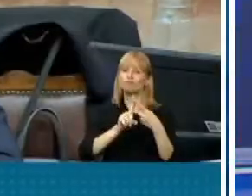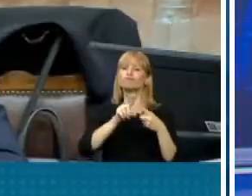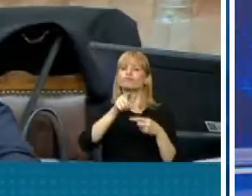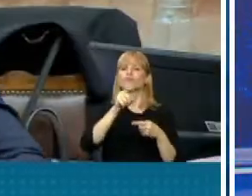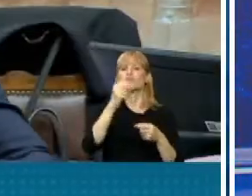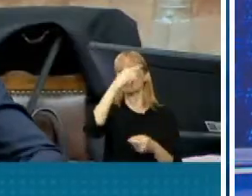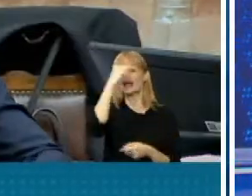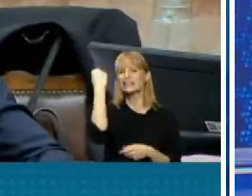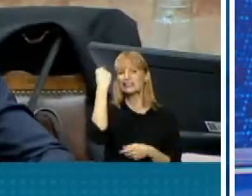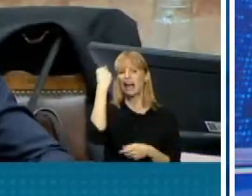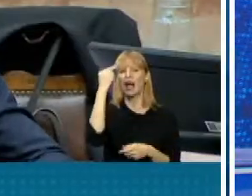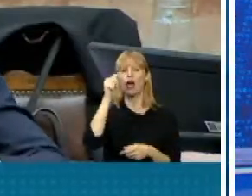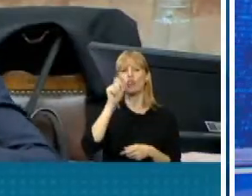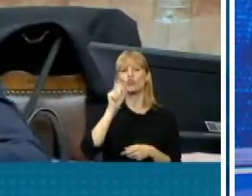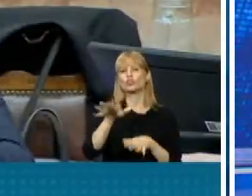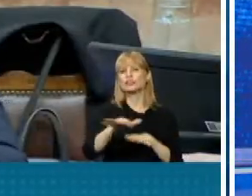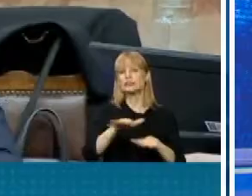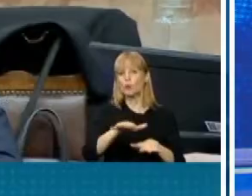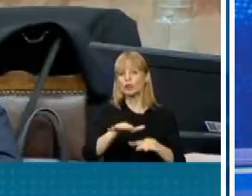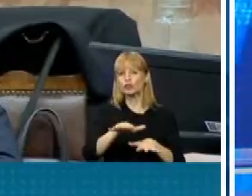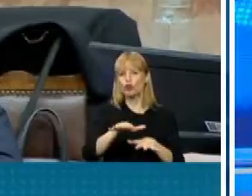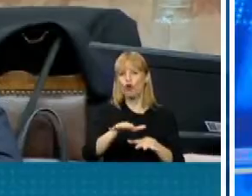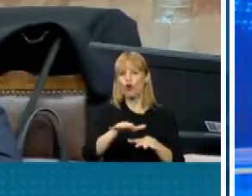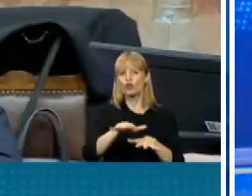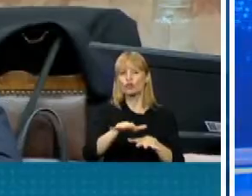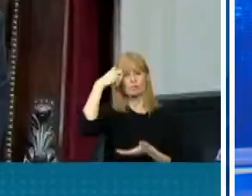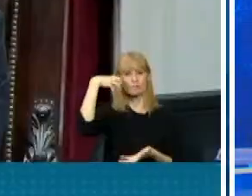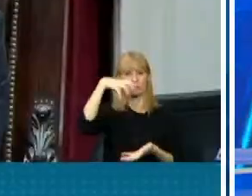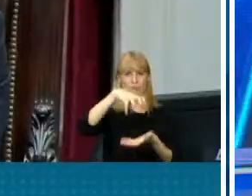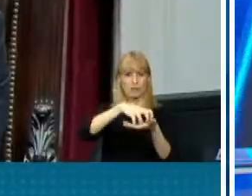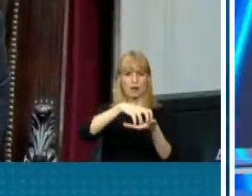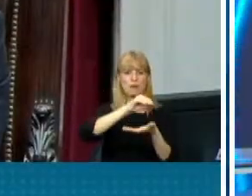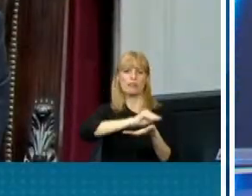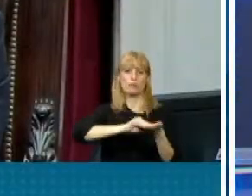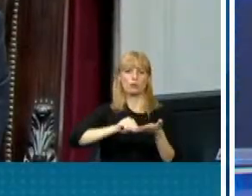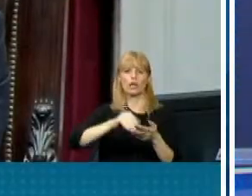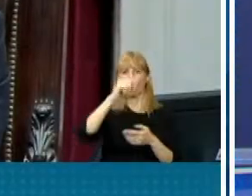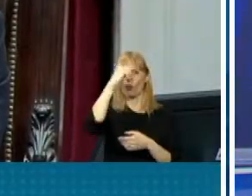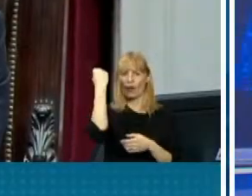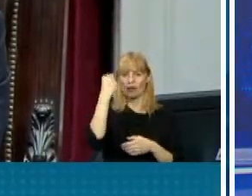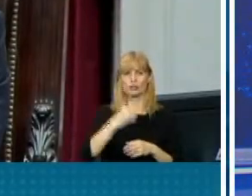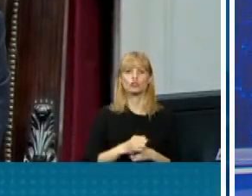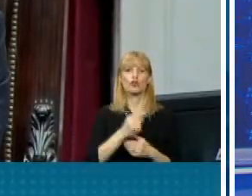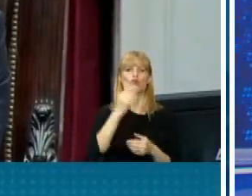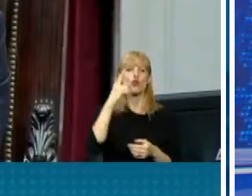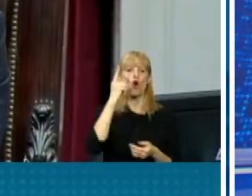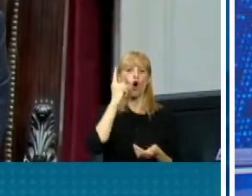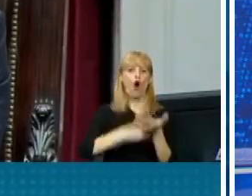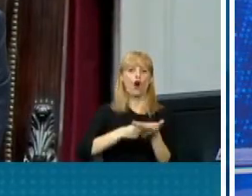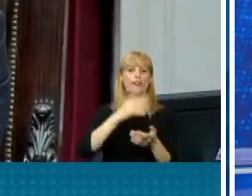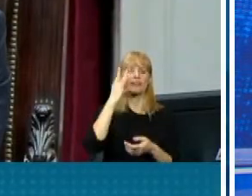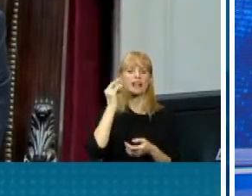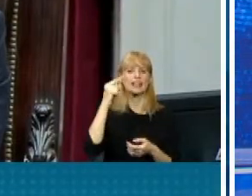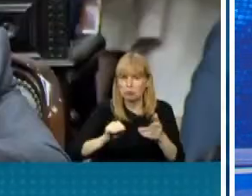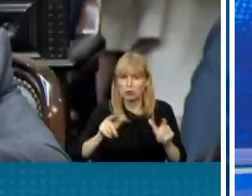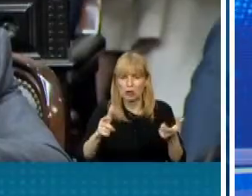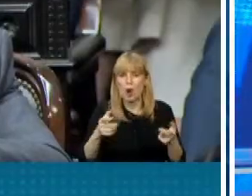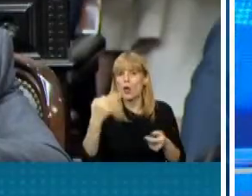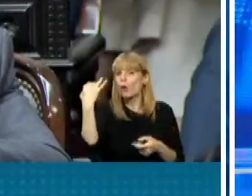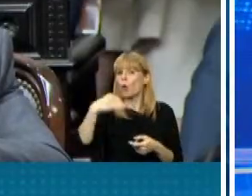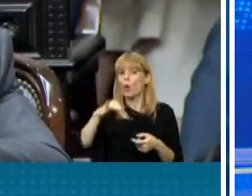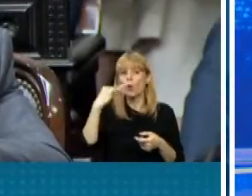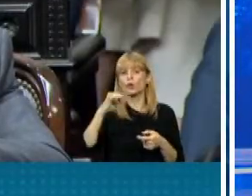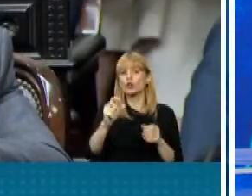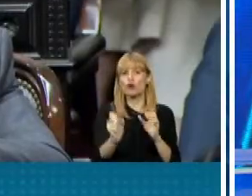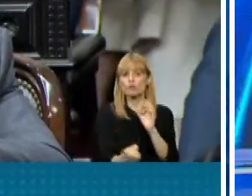hace mucho, ¿no? Pero los ingresos son muy magros los del jubilado. Y hay un problema ahí, porque un jubilado que cobra mejor es un jubilado que consume más,